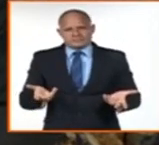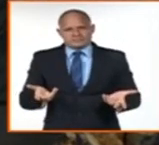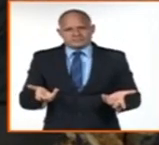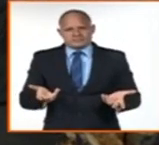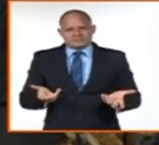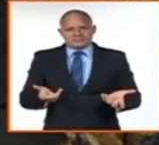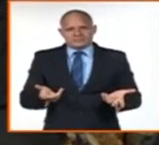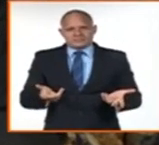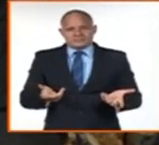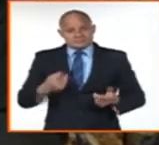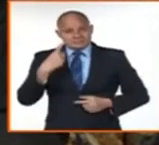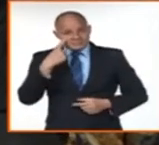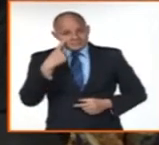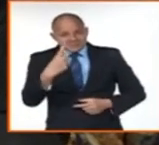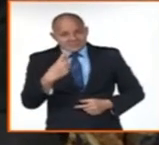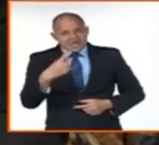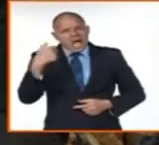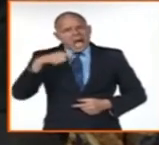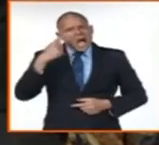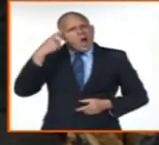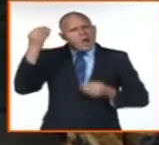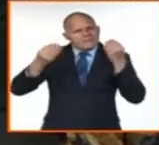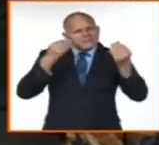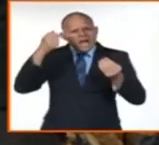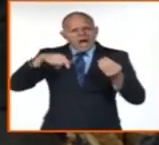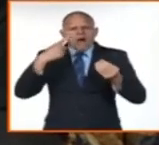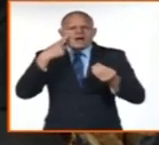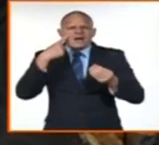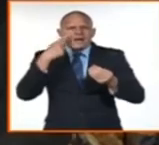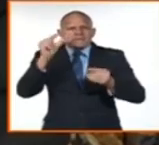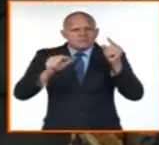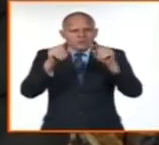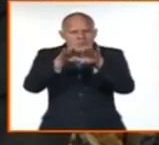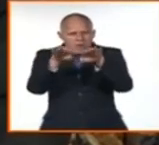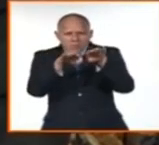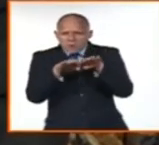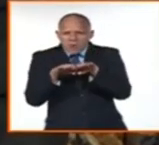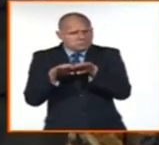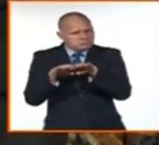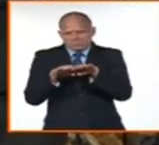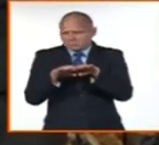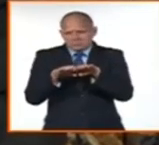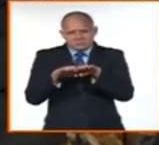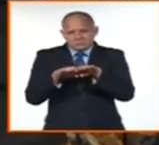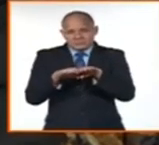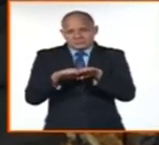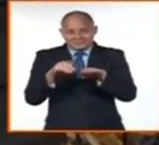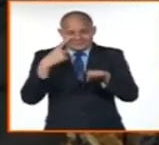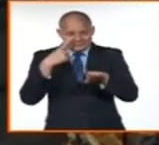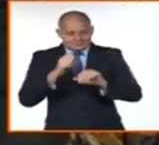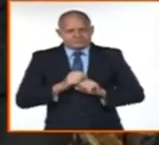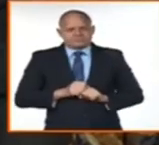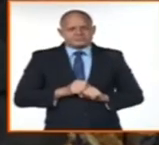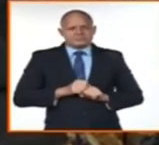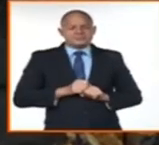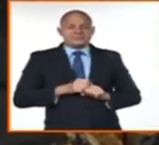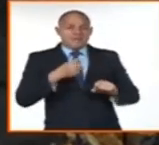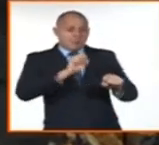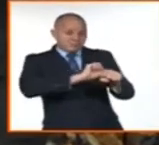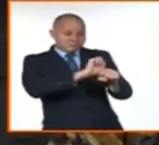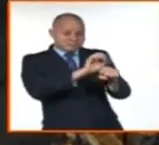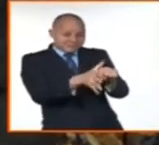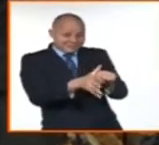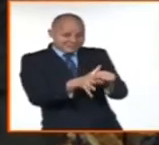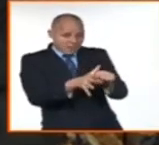Y fíjense las desigualdades que las ha sacado a relucir la pandemia. La pandemia ha sacado primero todas las fracturas del